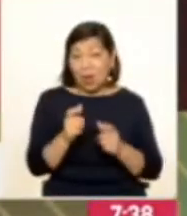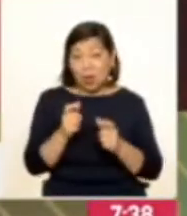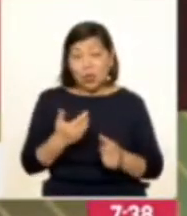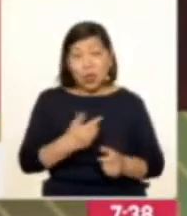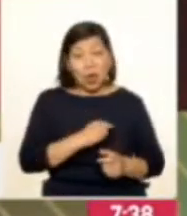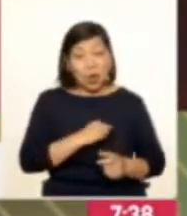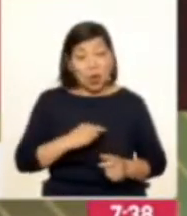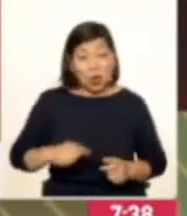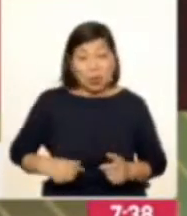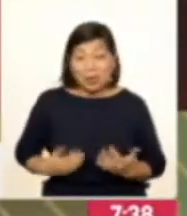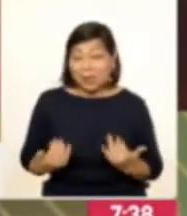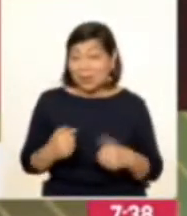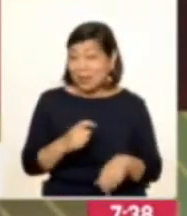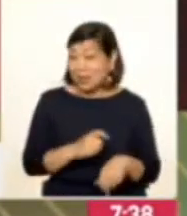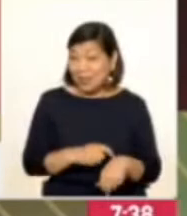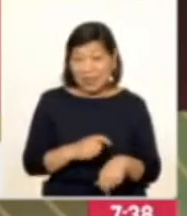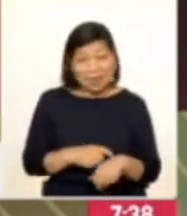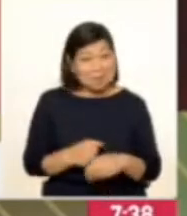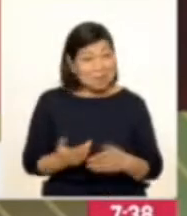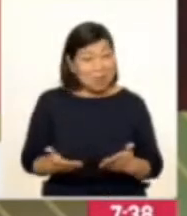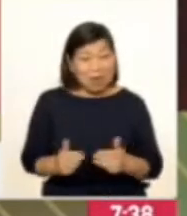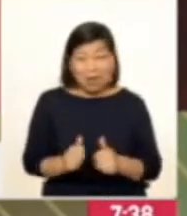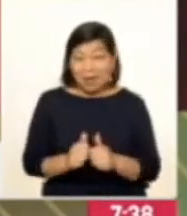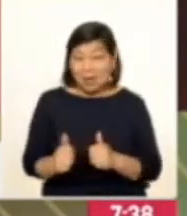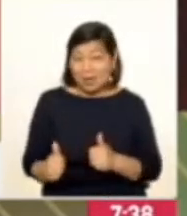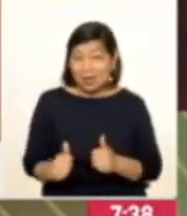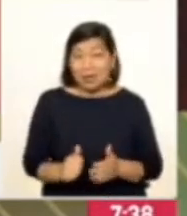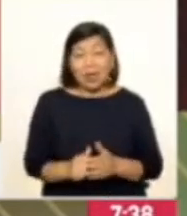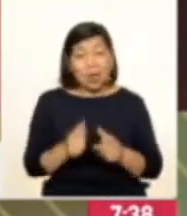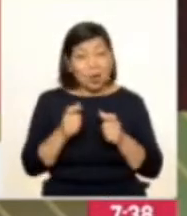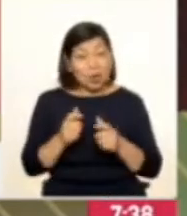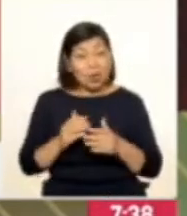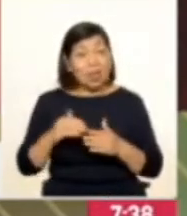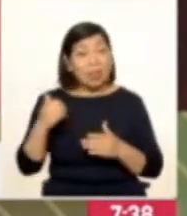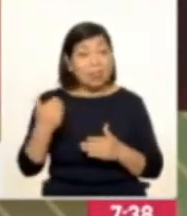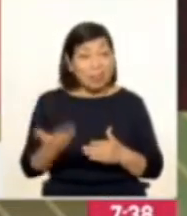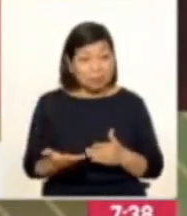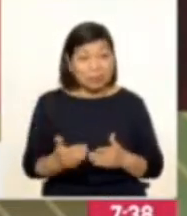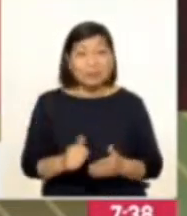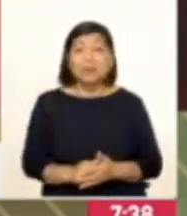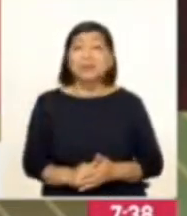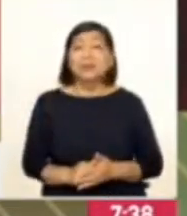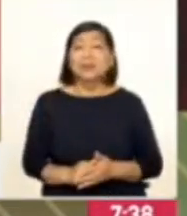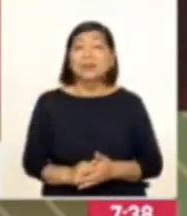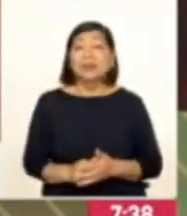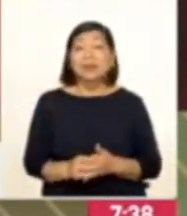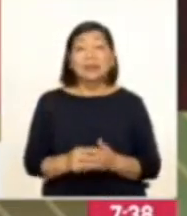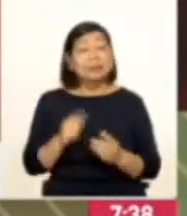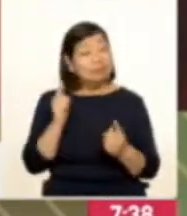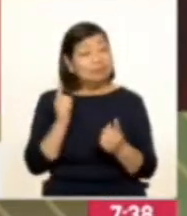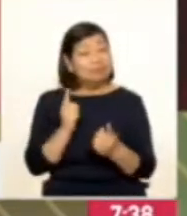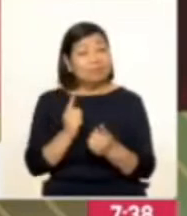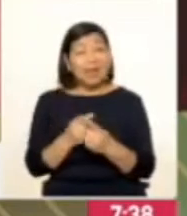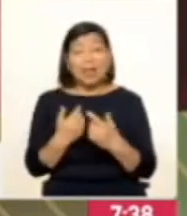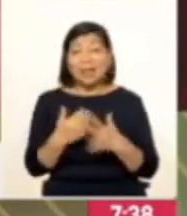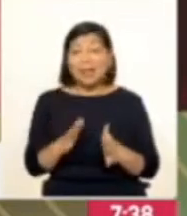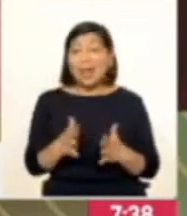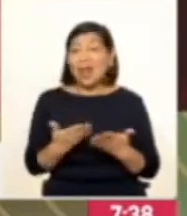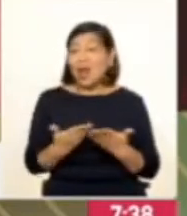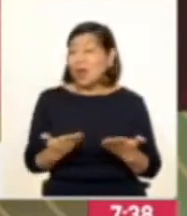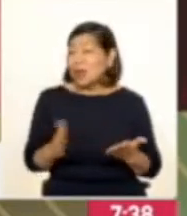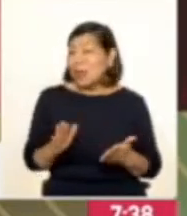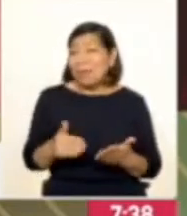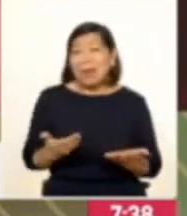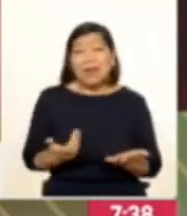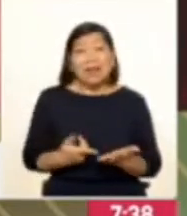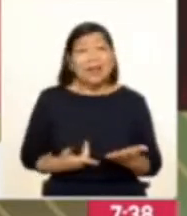gubernamental en estos tiempos es que lejos de hacer solo el control posterior es decir con un enfoque punitivo porque ya si las cosas están